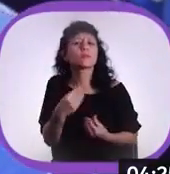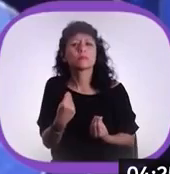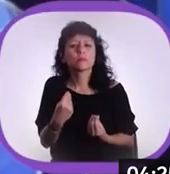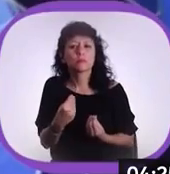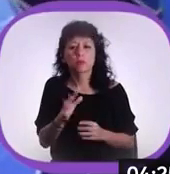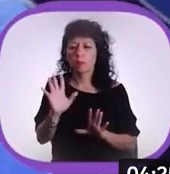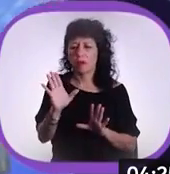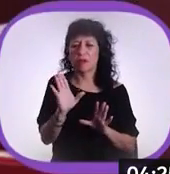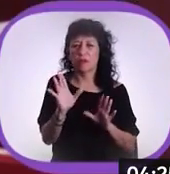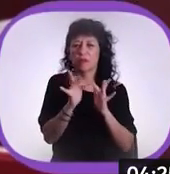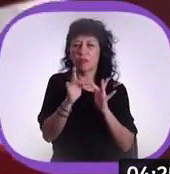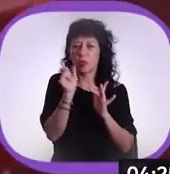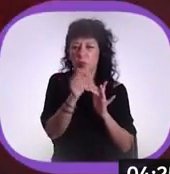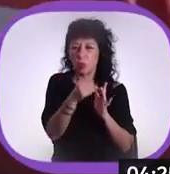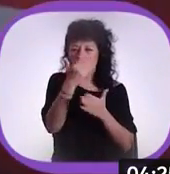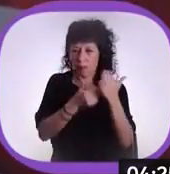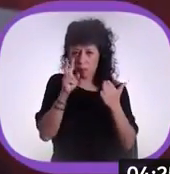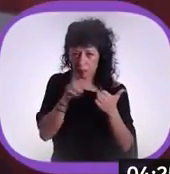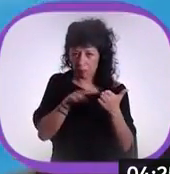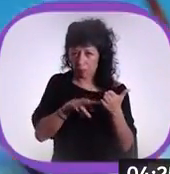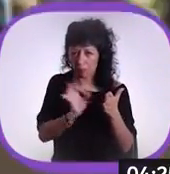Nadie lee tu blog.